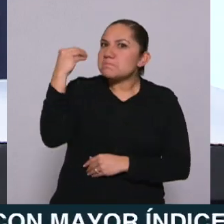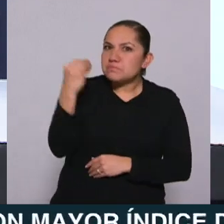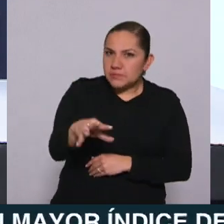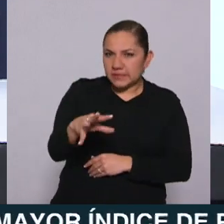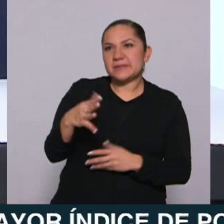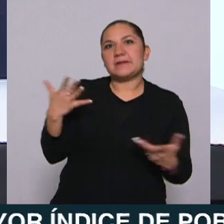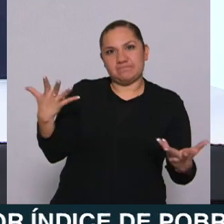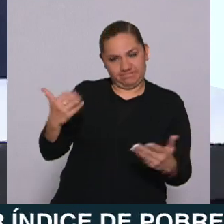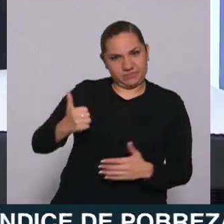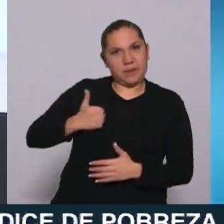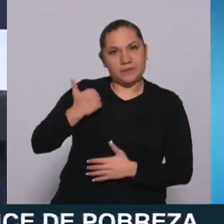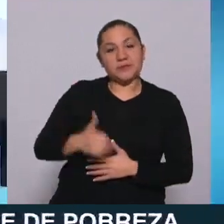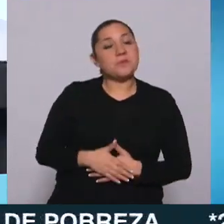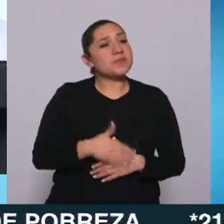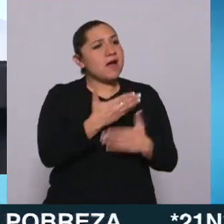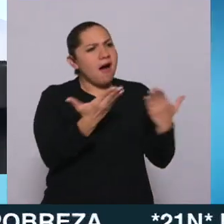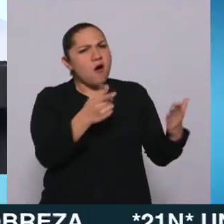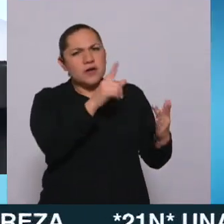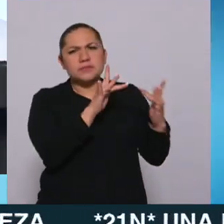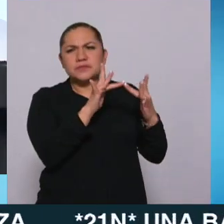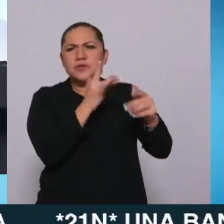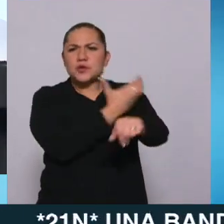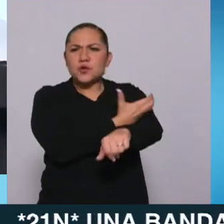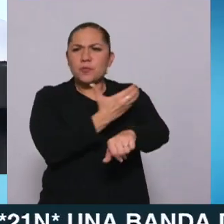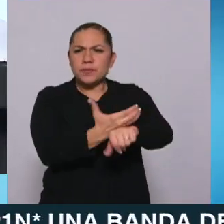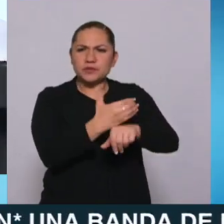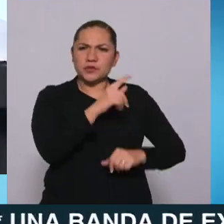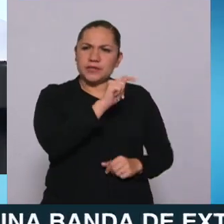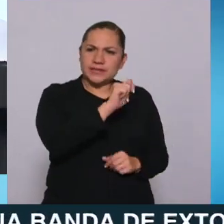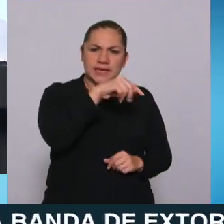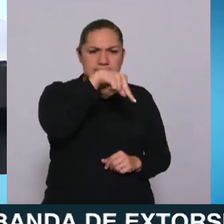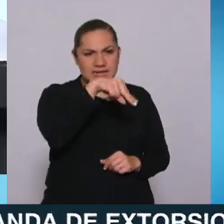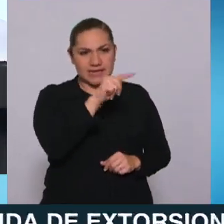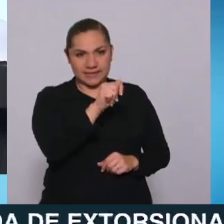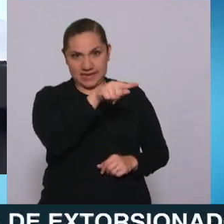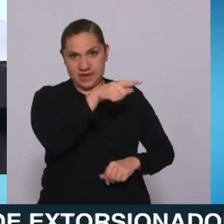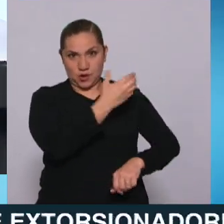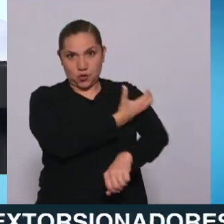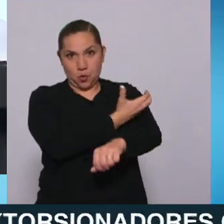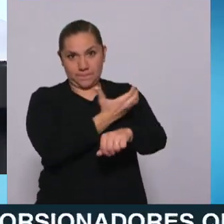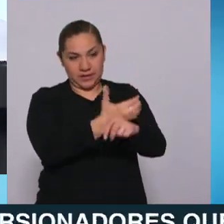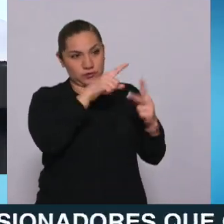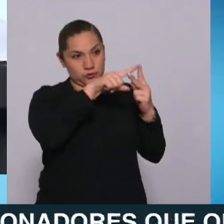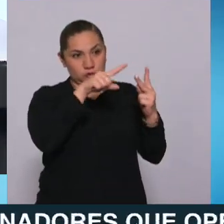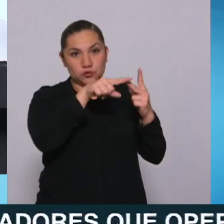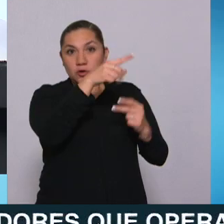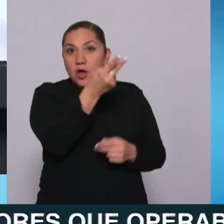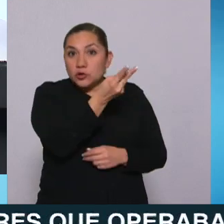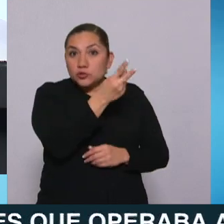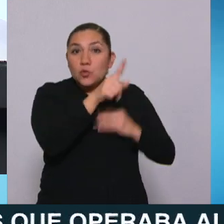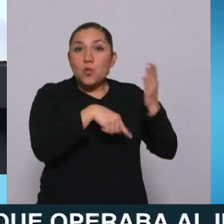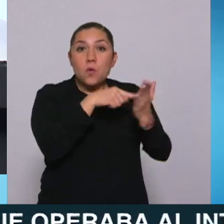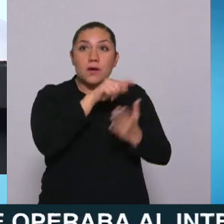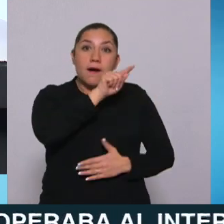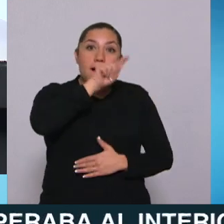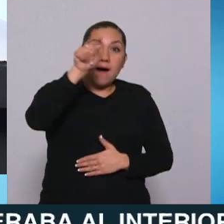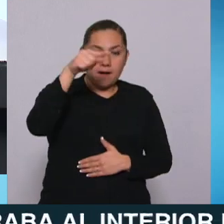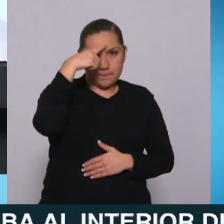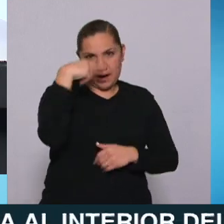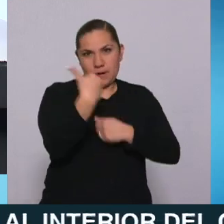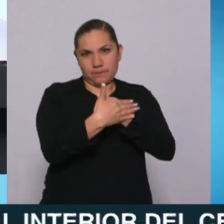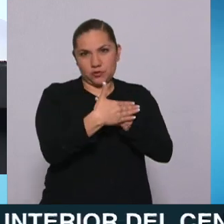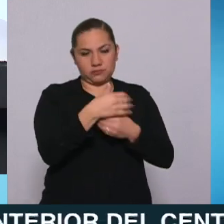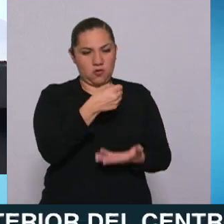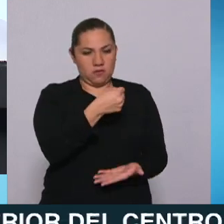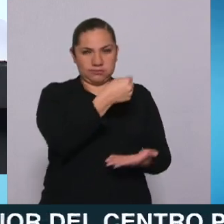TNT, es Leti Sagún y Axel Kuzbetaski. Ellos están allá en donde se llevará a cabo esta ceremonia de entrega de